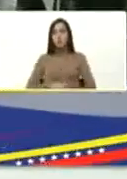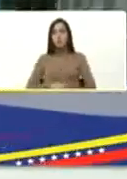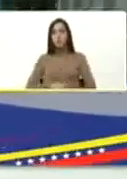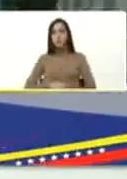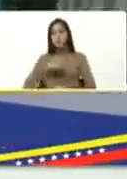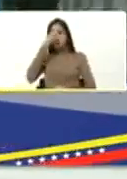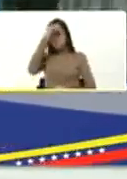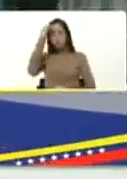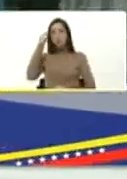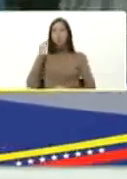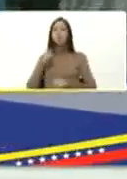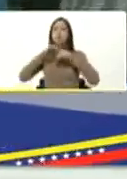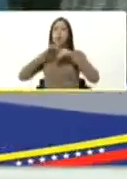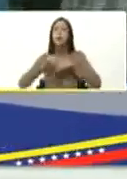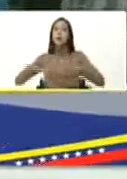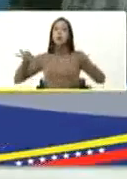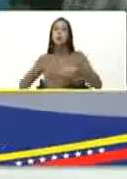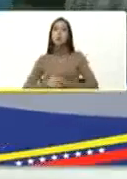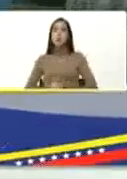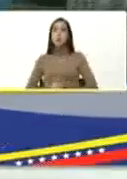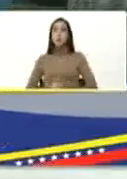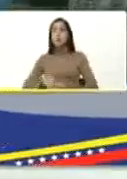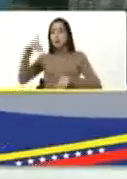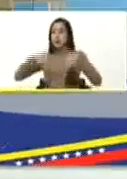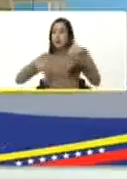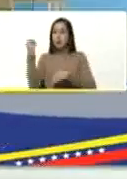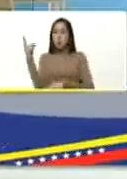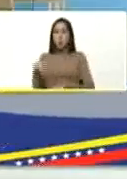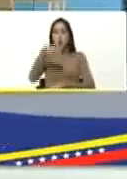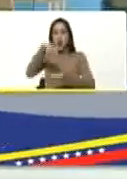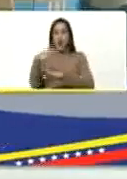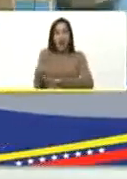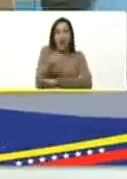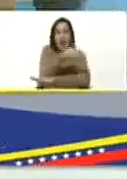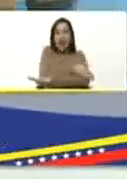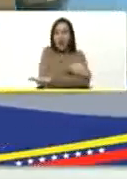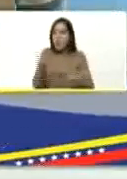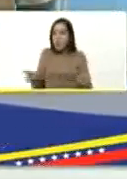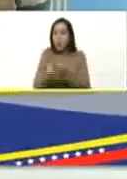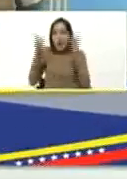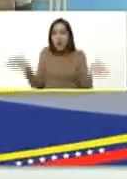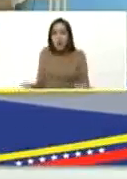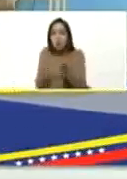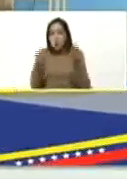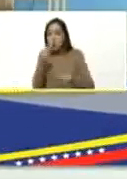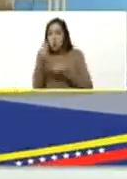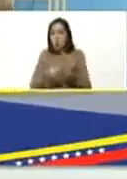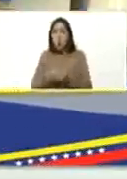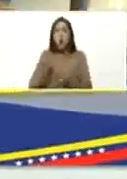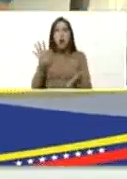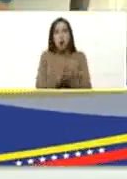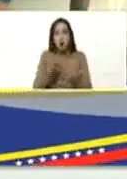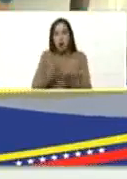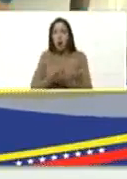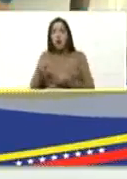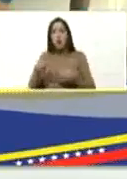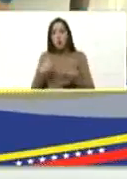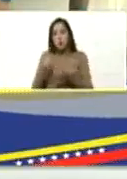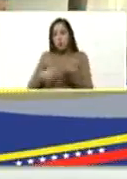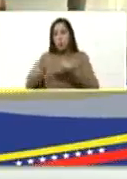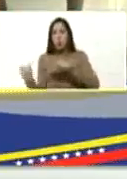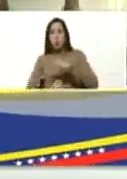y expansión. La elección de la Asamblea Nacional significó un empuje a la estabilidad política, institucional, a la